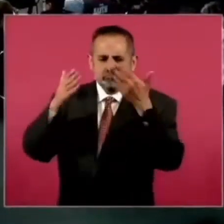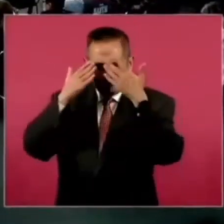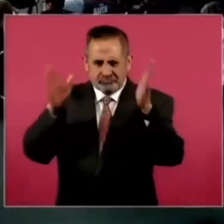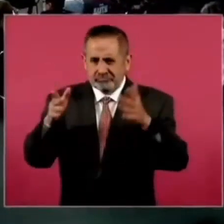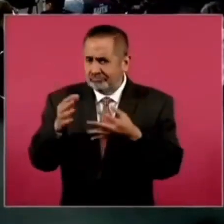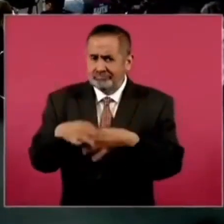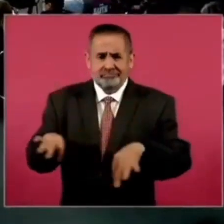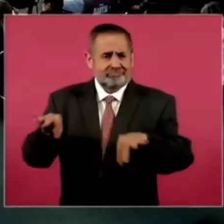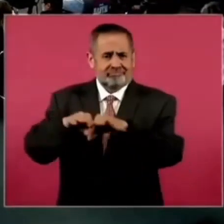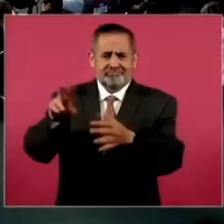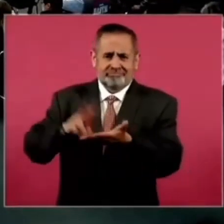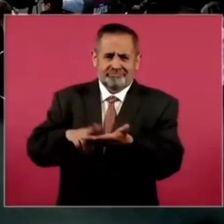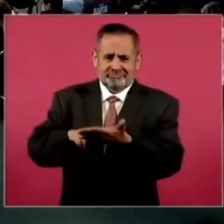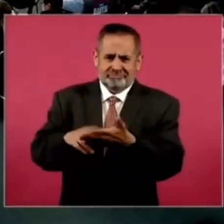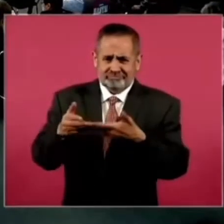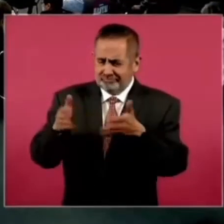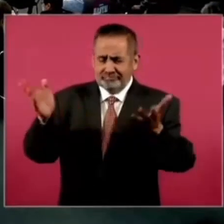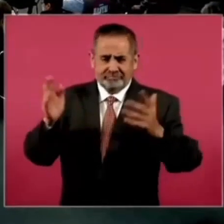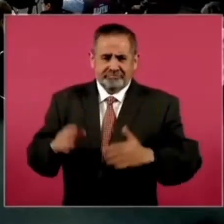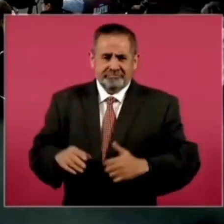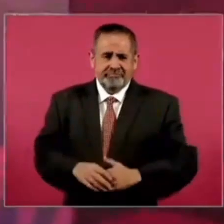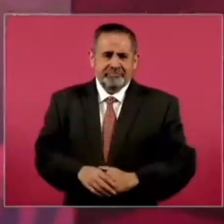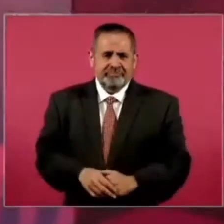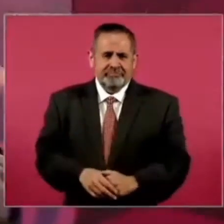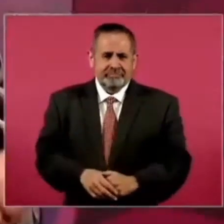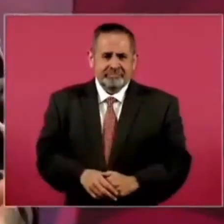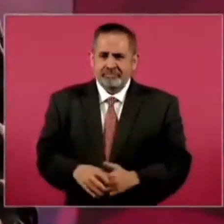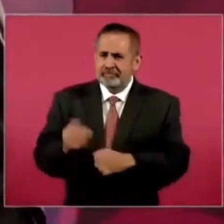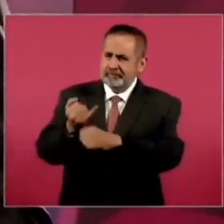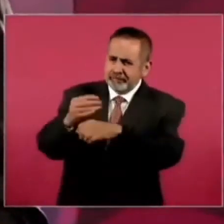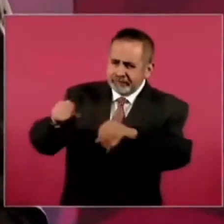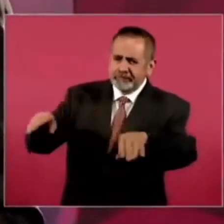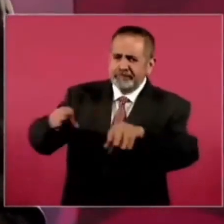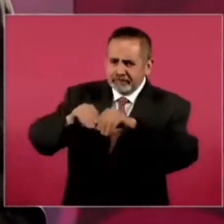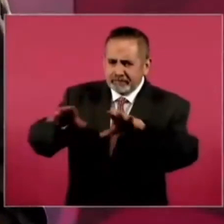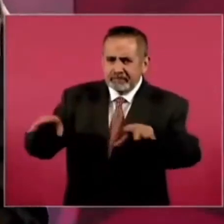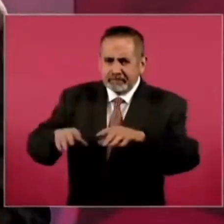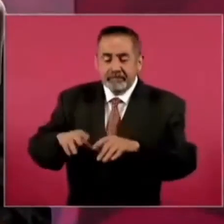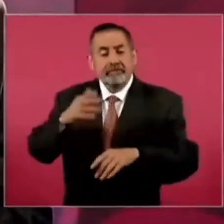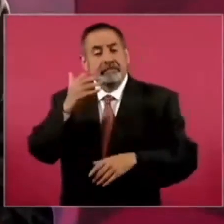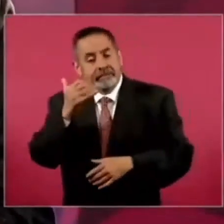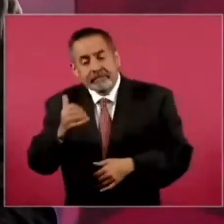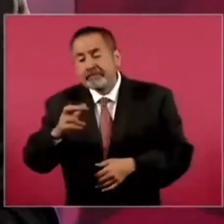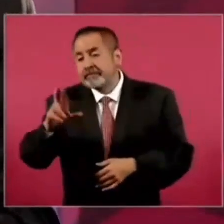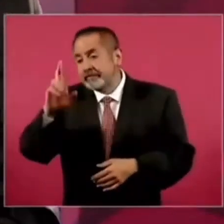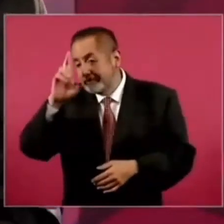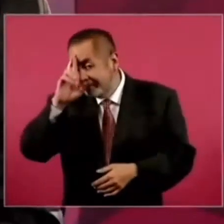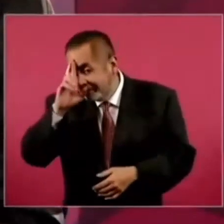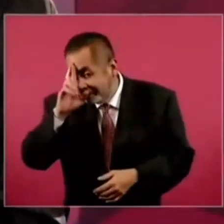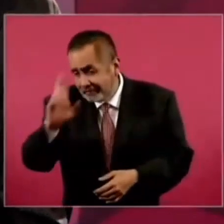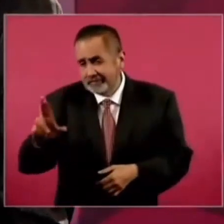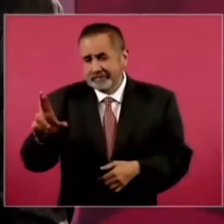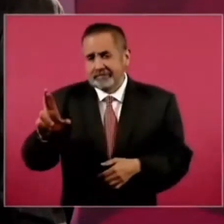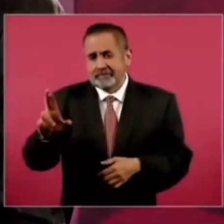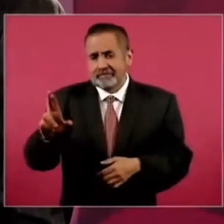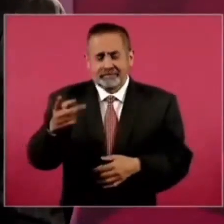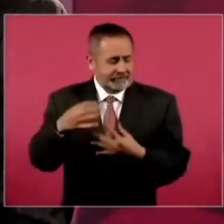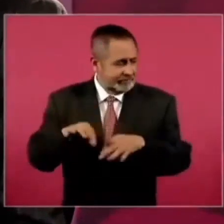cosas fundamentales, pues. Hay que informar y hay que respetar.